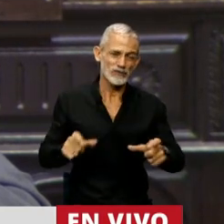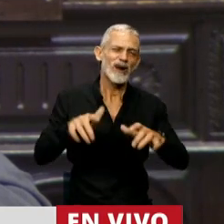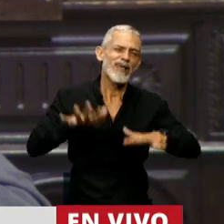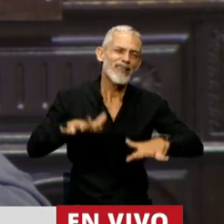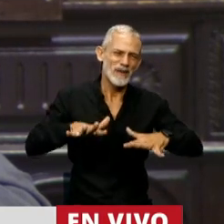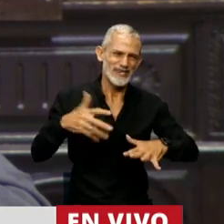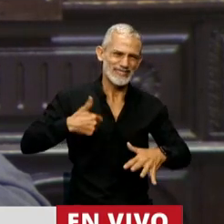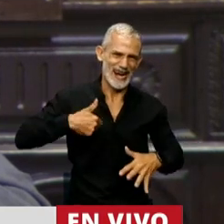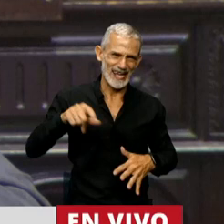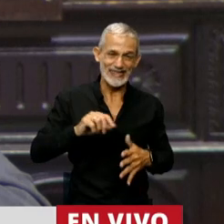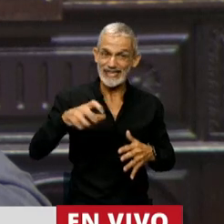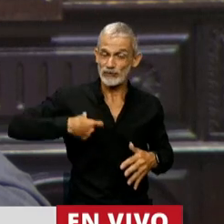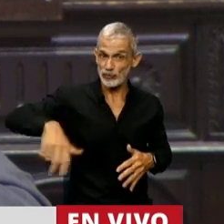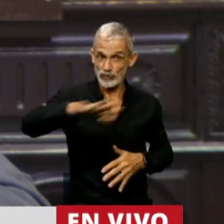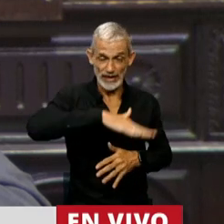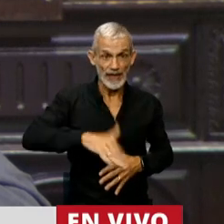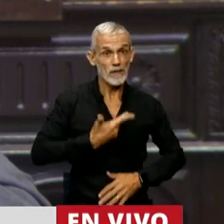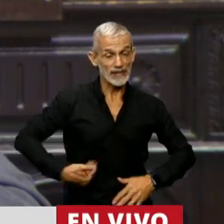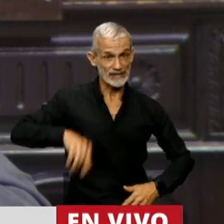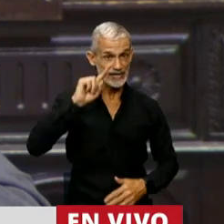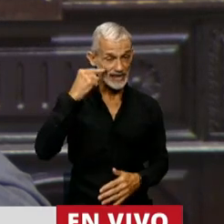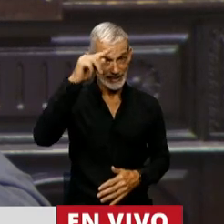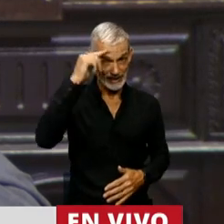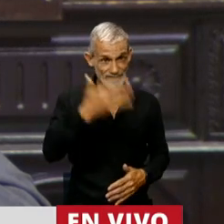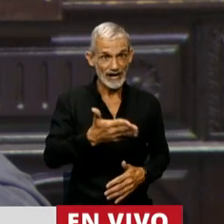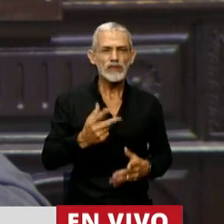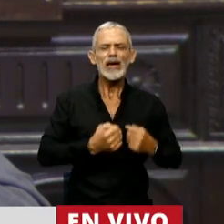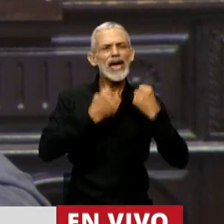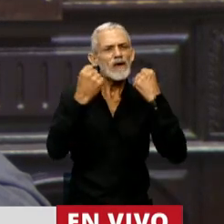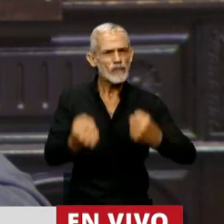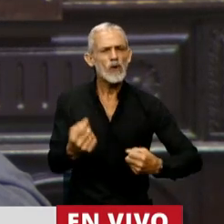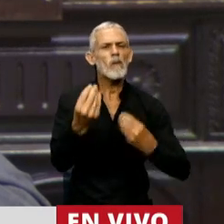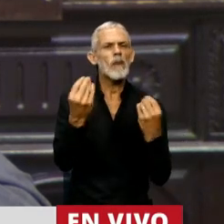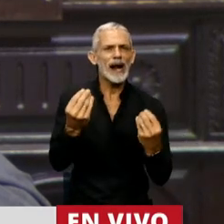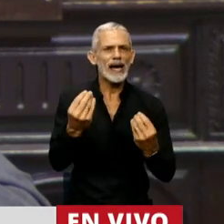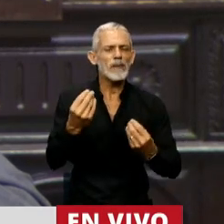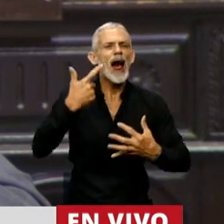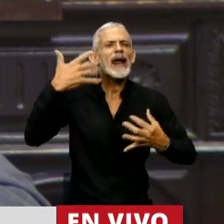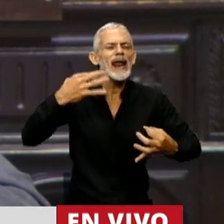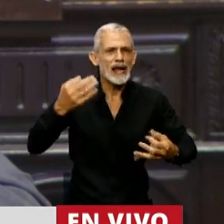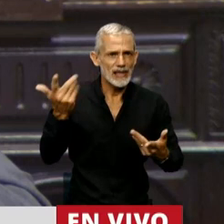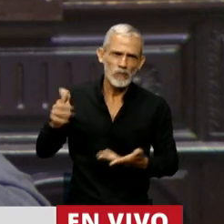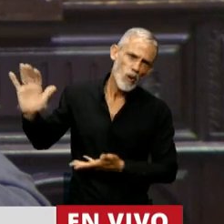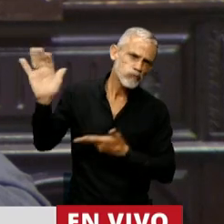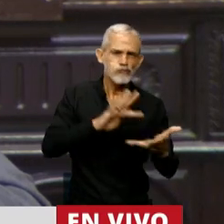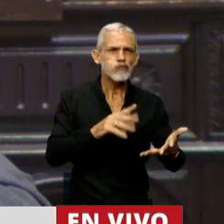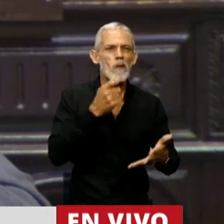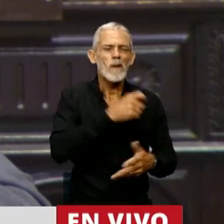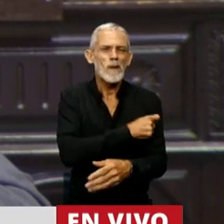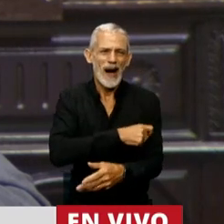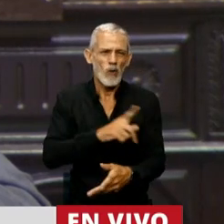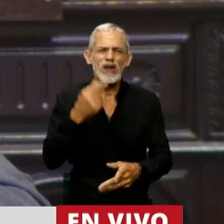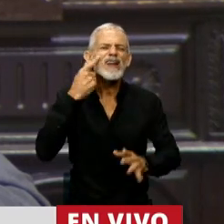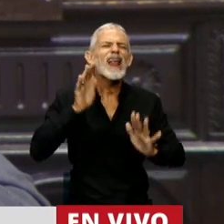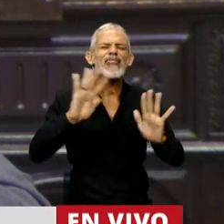en la sociedad argentina. El presidente de la Nación tuvo que hacer un gran esfuerzo para que esta realidad se materializara. Y eso no tiene nada que